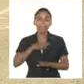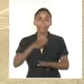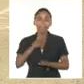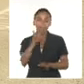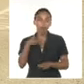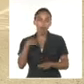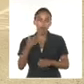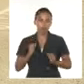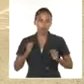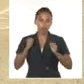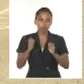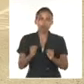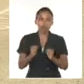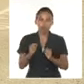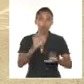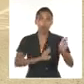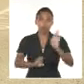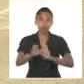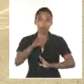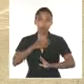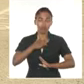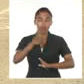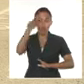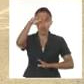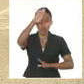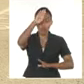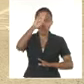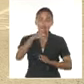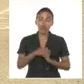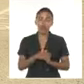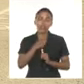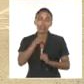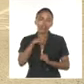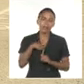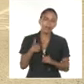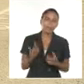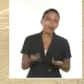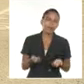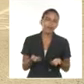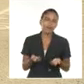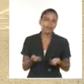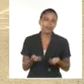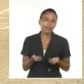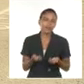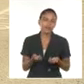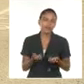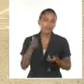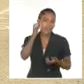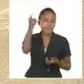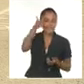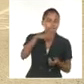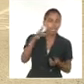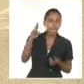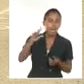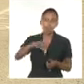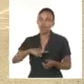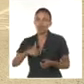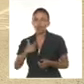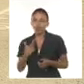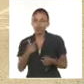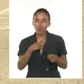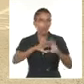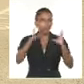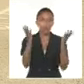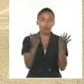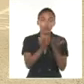frente y defender nuestras raíces, tanto el punto de vista de las Fuerzas Armadas, como cultural, como todo.